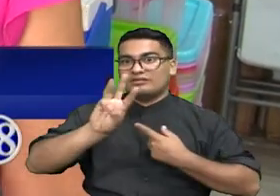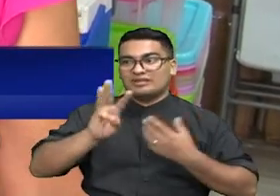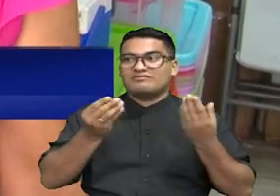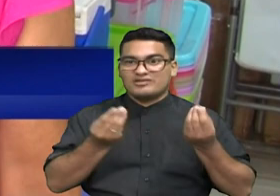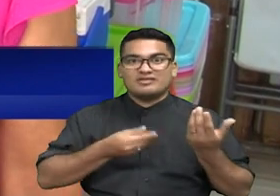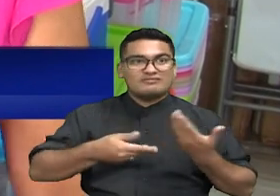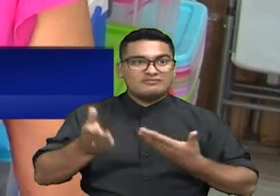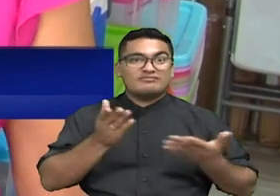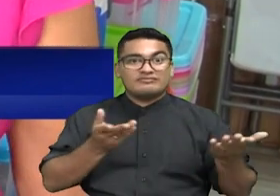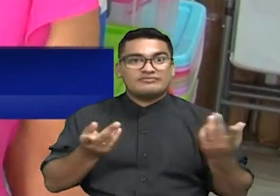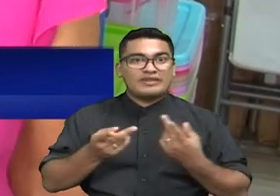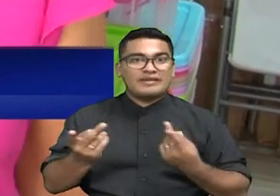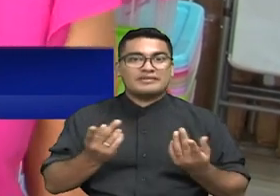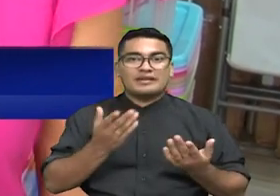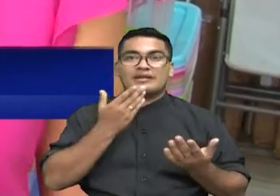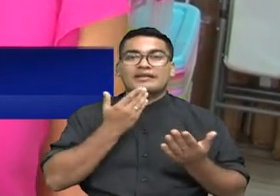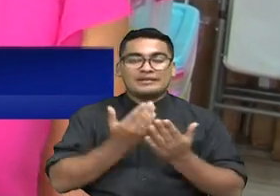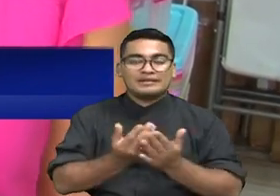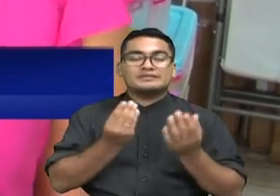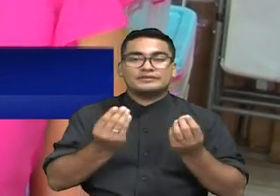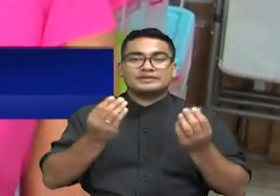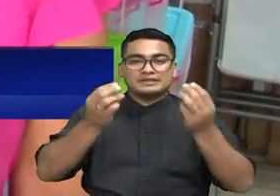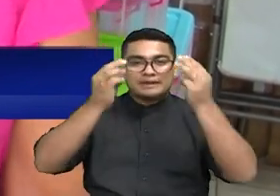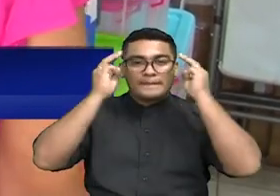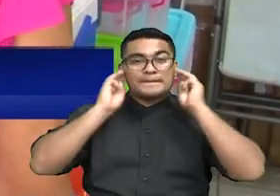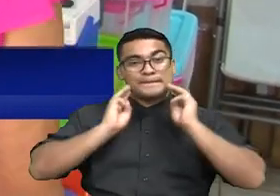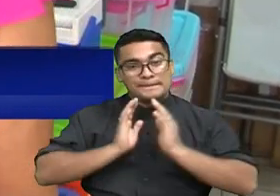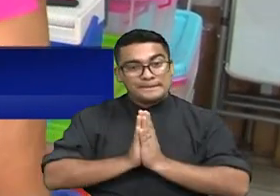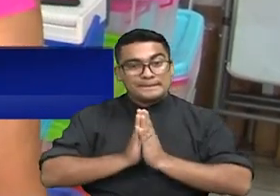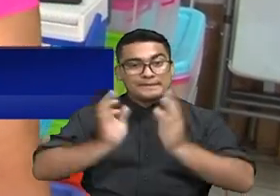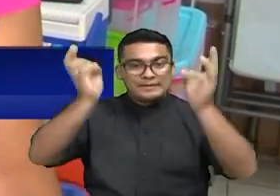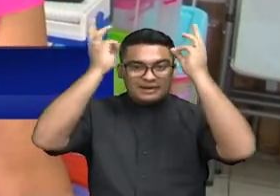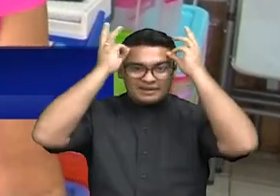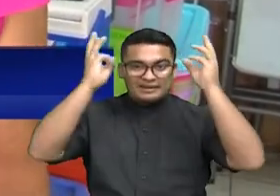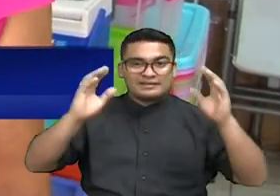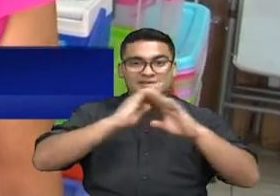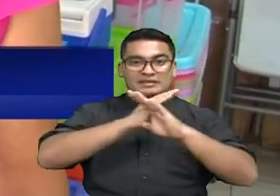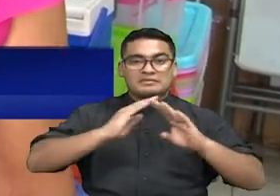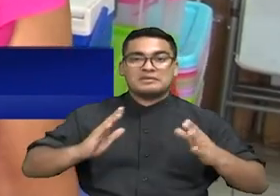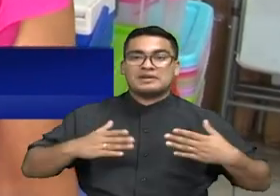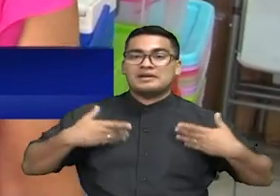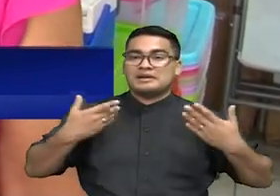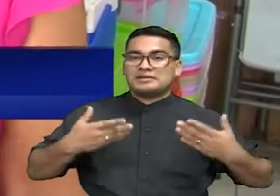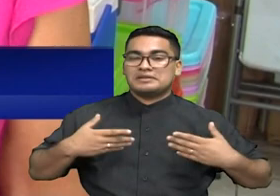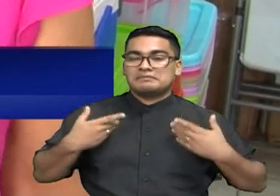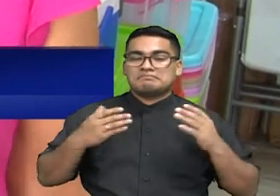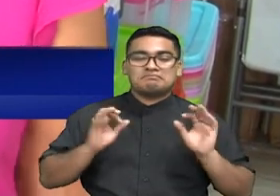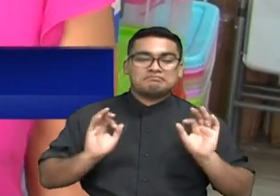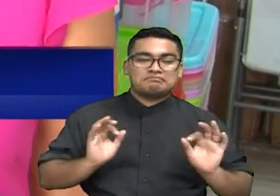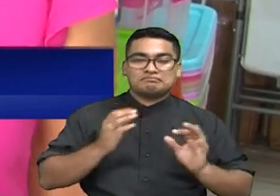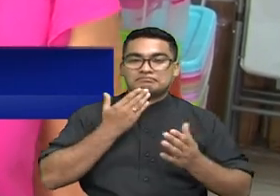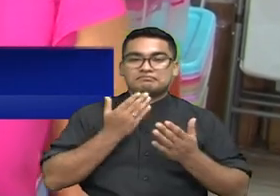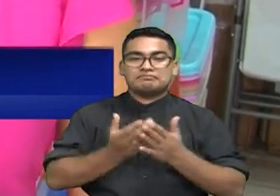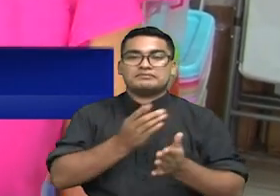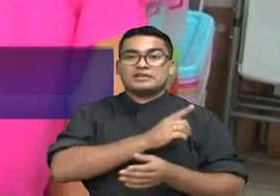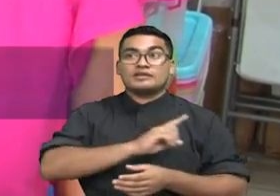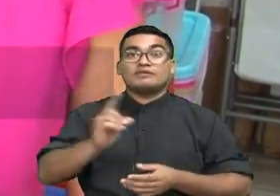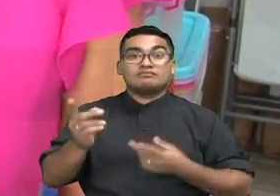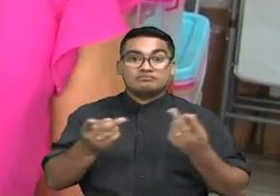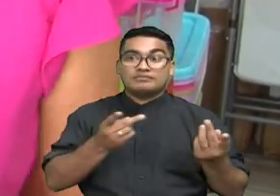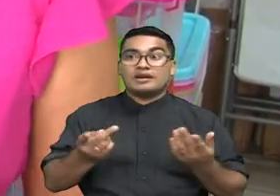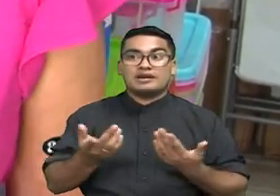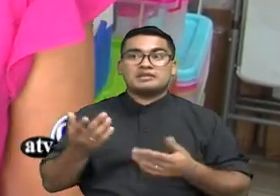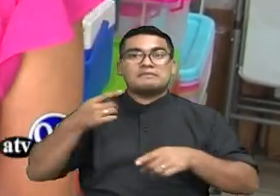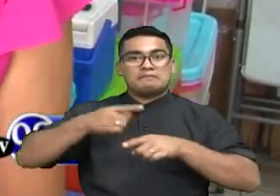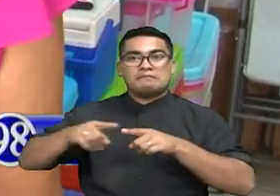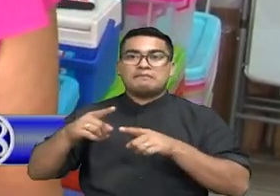en victoria porque estamos con la Virgen María, que es la Reina de la Paz. Estamos contentos porque gracias a Dios estamos vendiendo para pagar